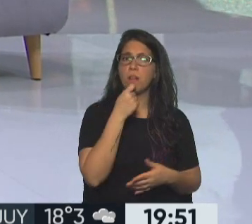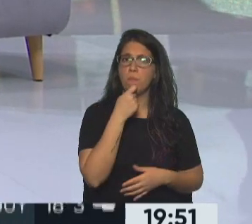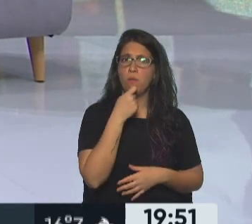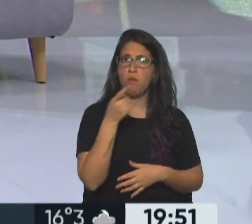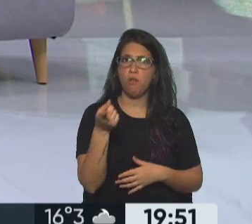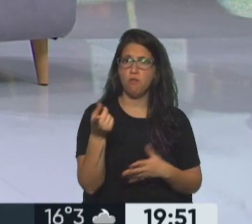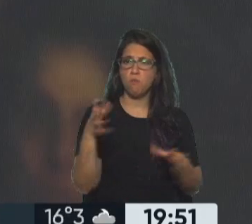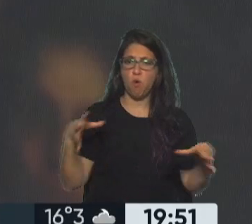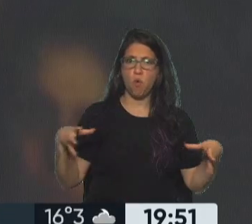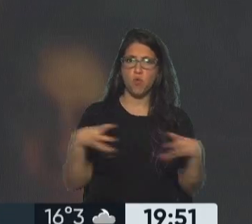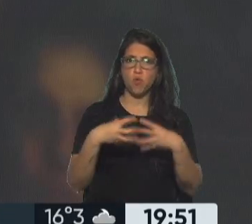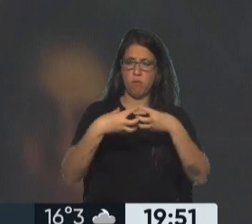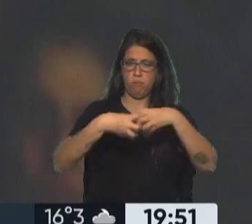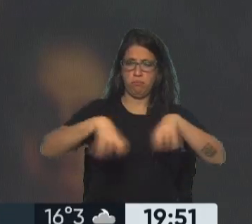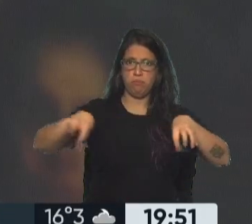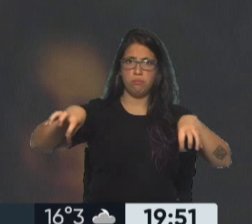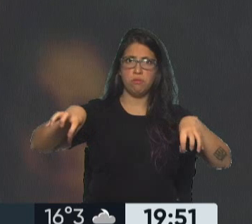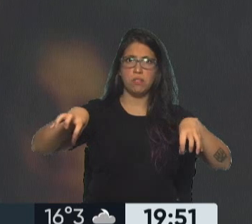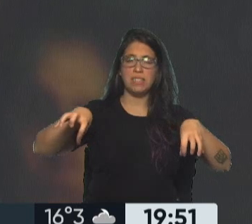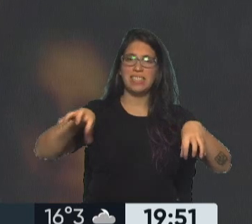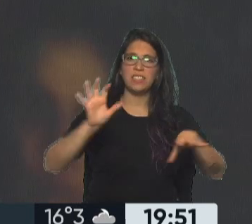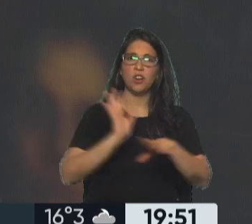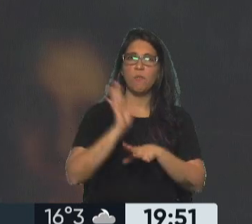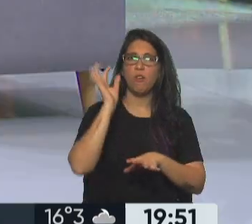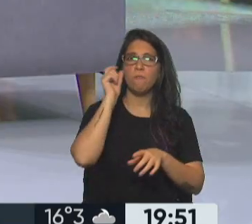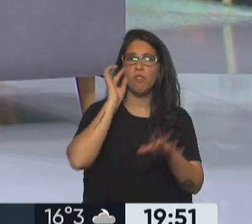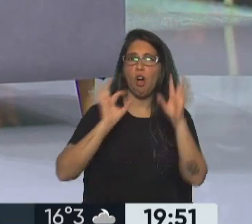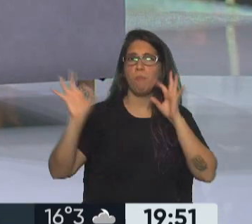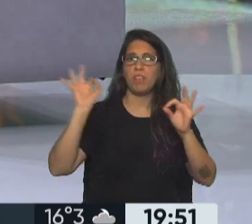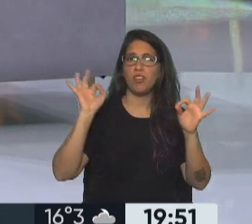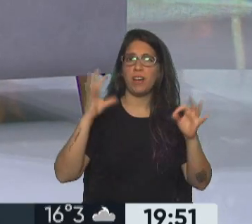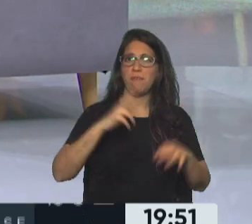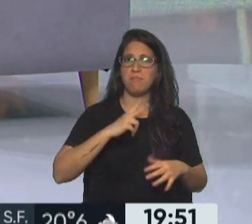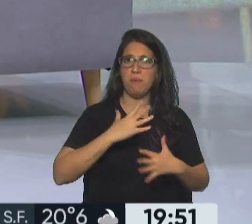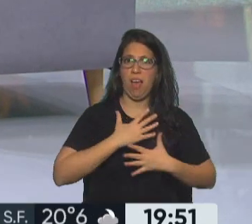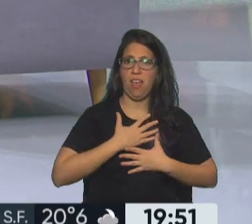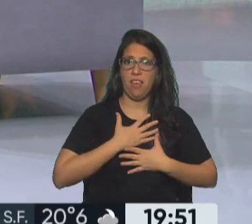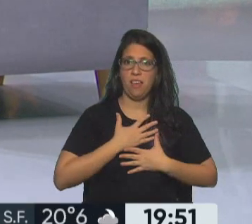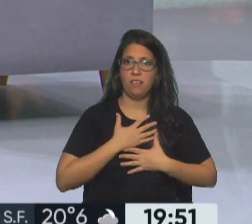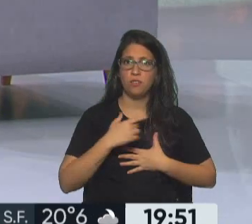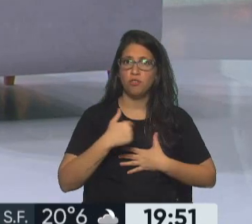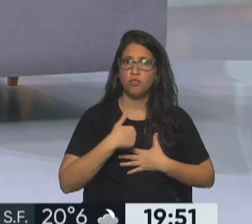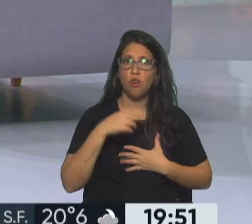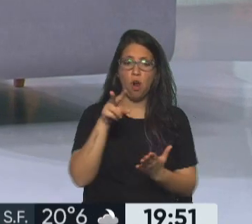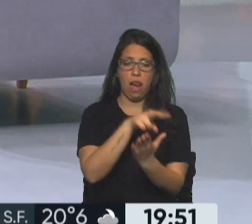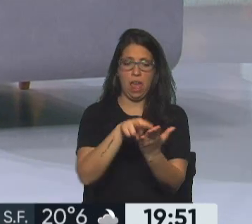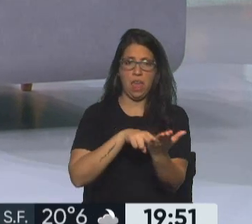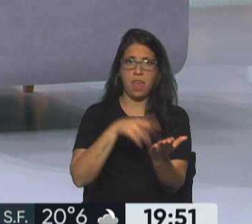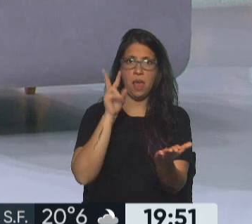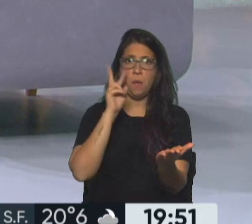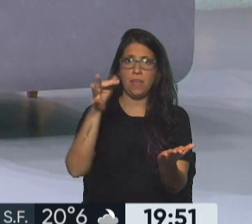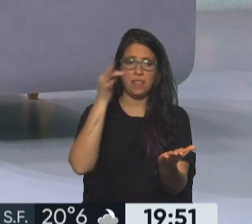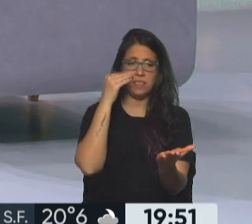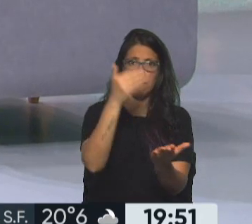Que es como bandos. Y en realidad son posicionamientos personales, digo, yo a partir de asumir y de leer y escuchar los testimonios